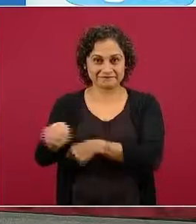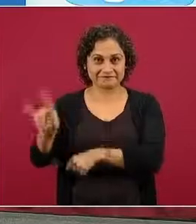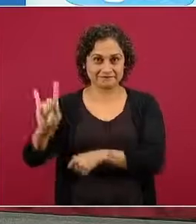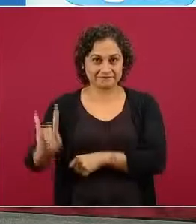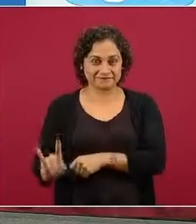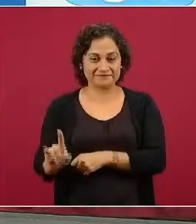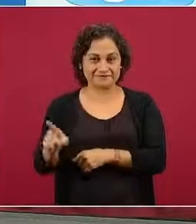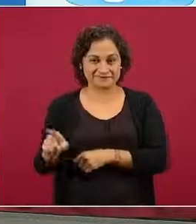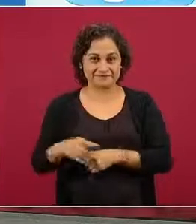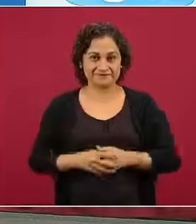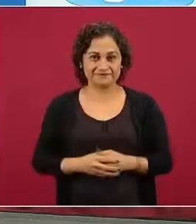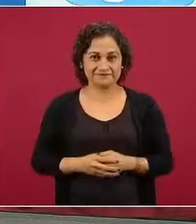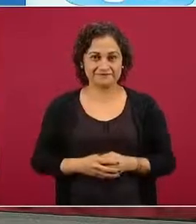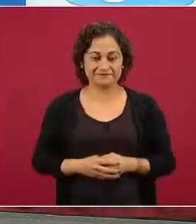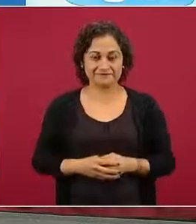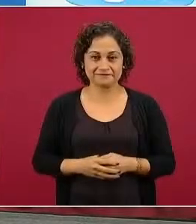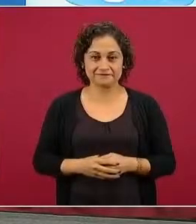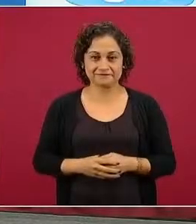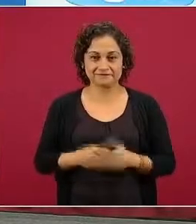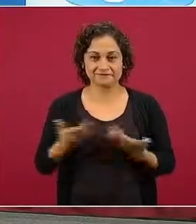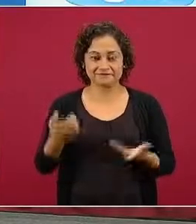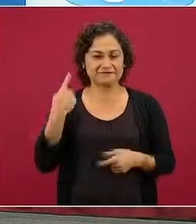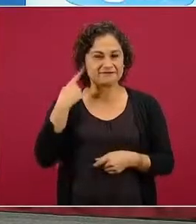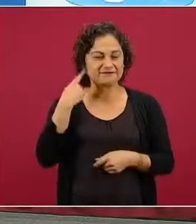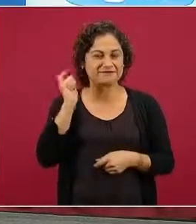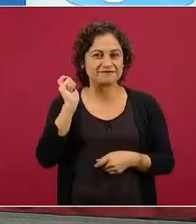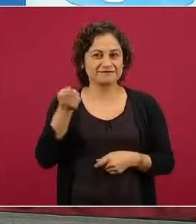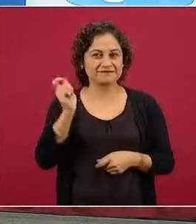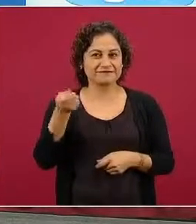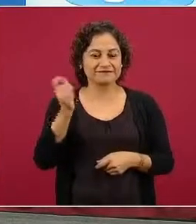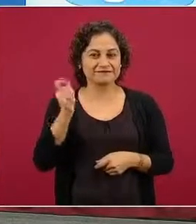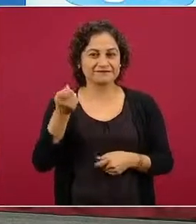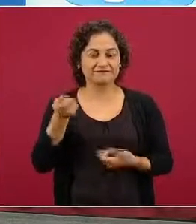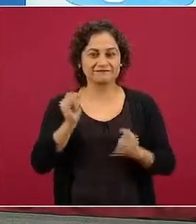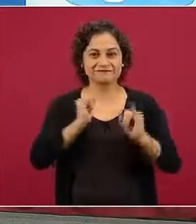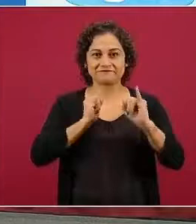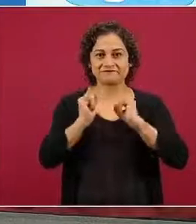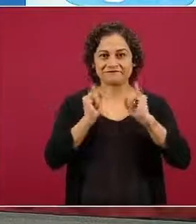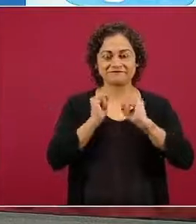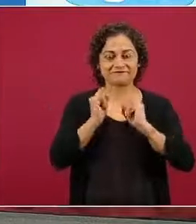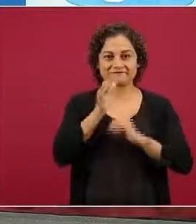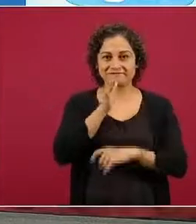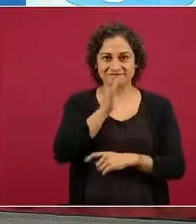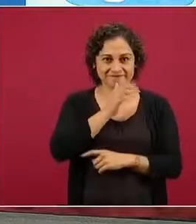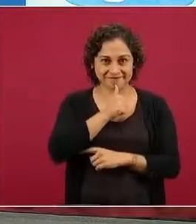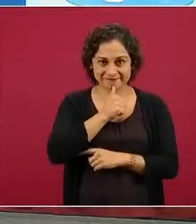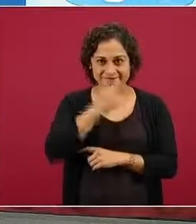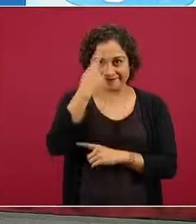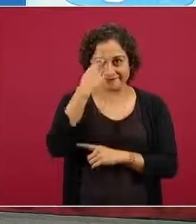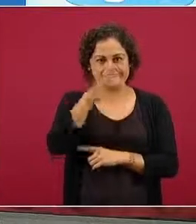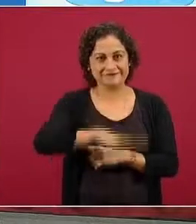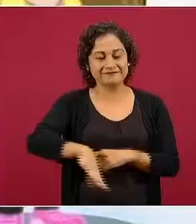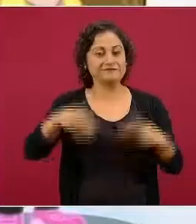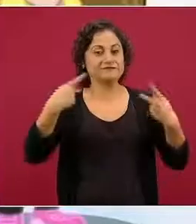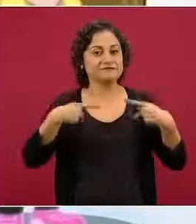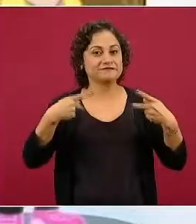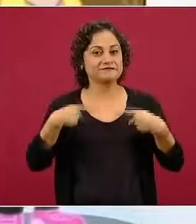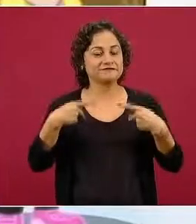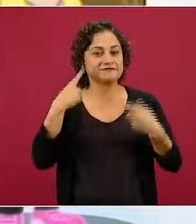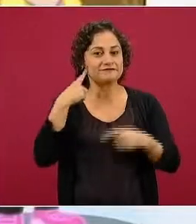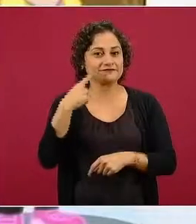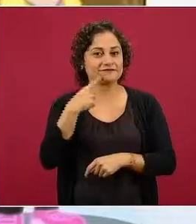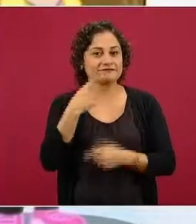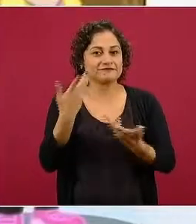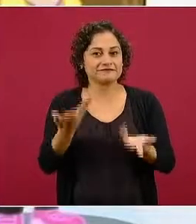mi izquierda, no iban a poder estarle interpretando a las personas que no escuchan, a las personas